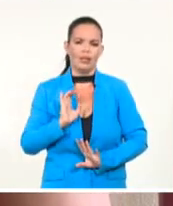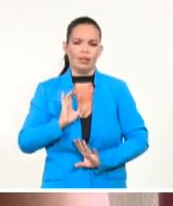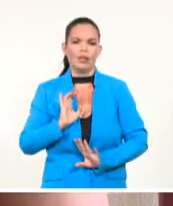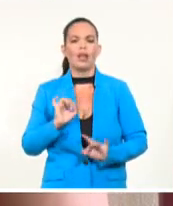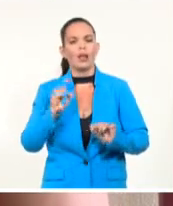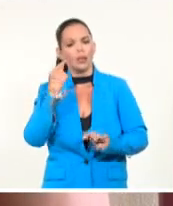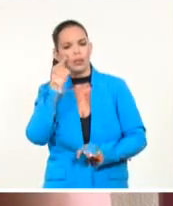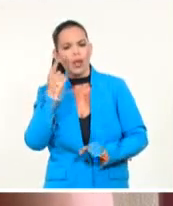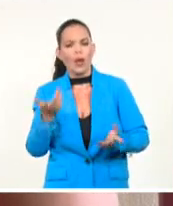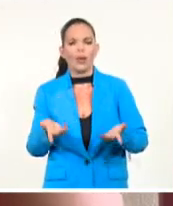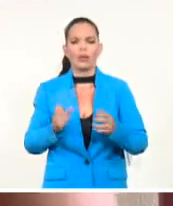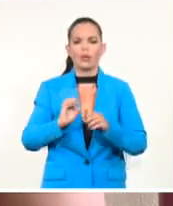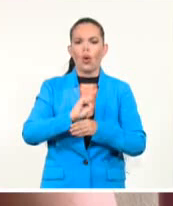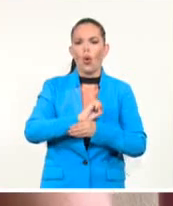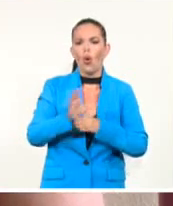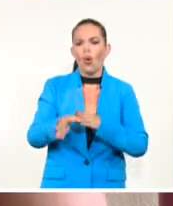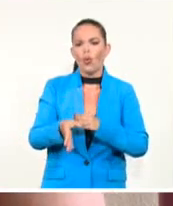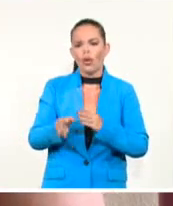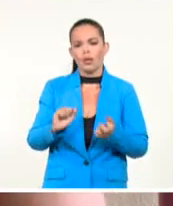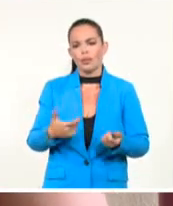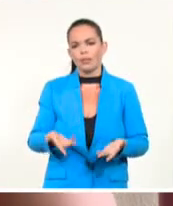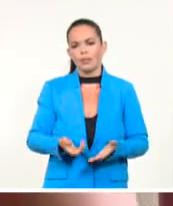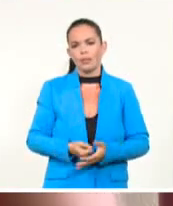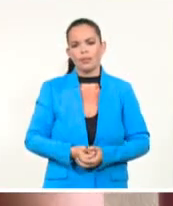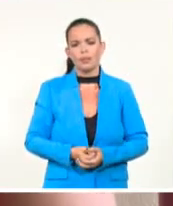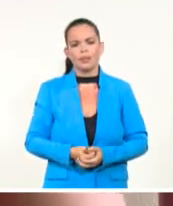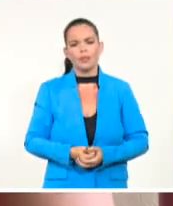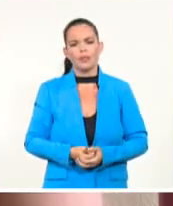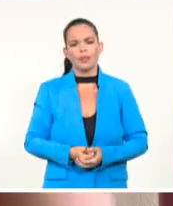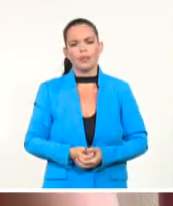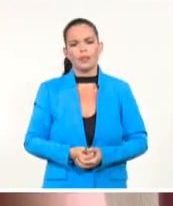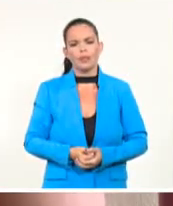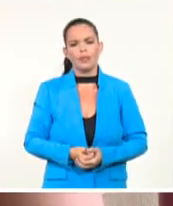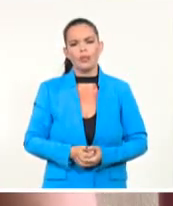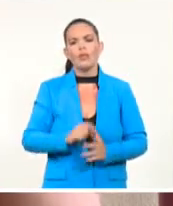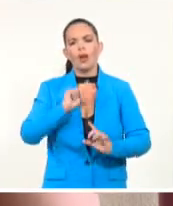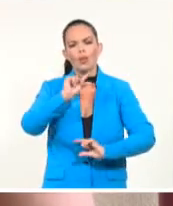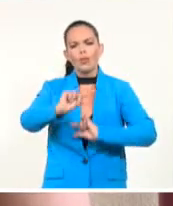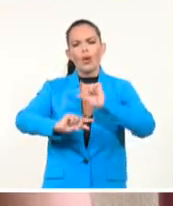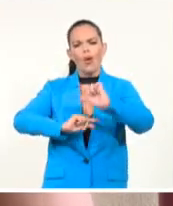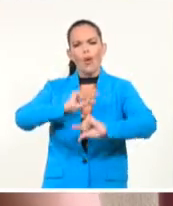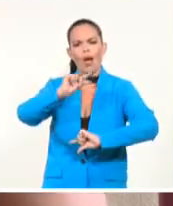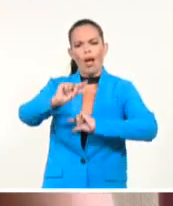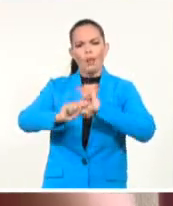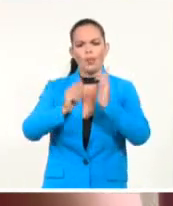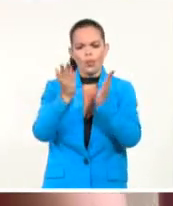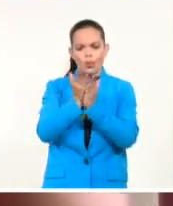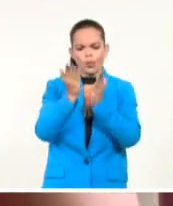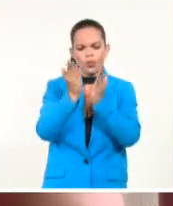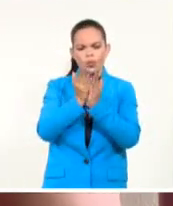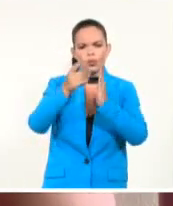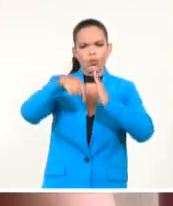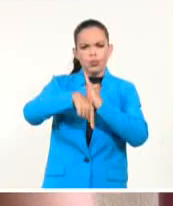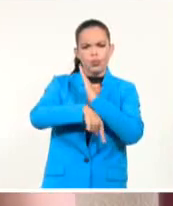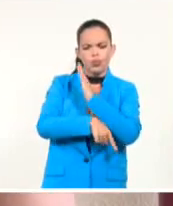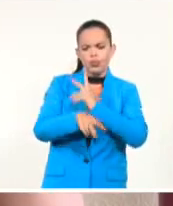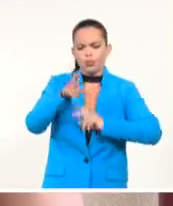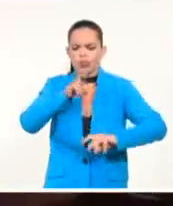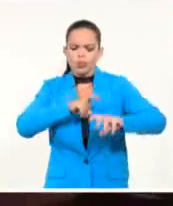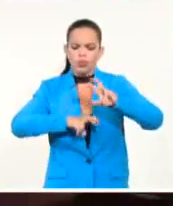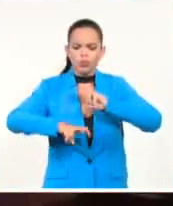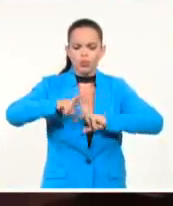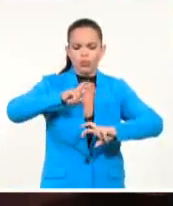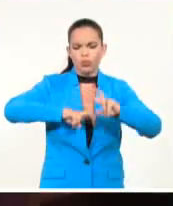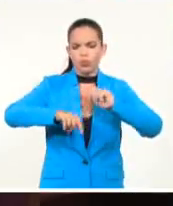una obra. Y entonces adentrarse en ese mundo, estudiar, ha sido muy bueno para